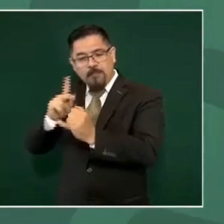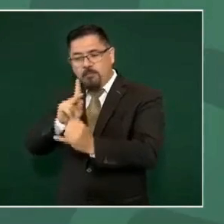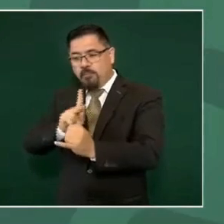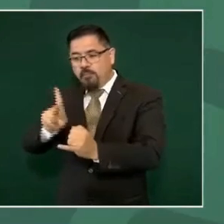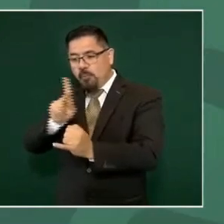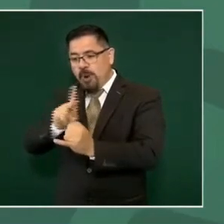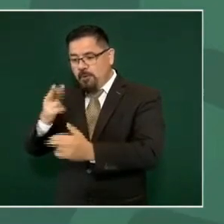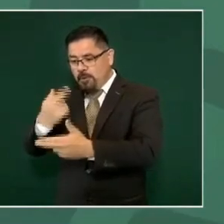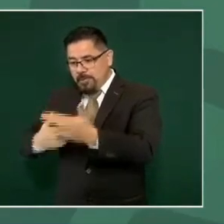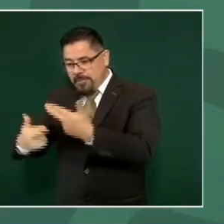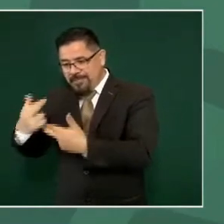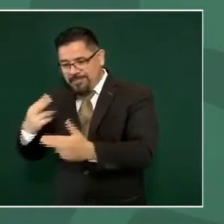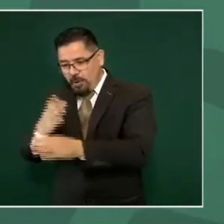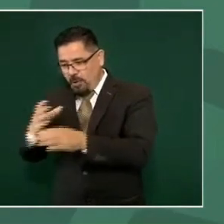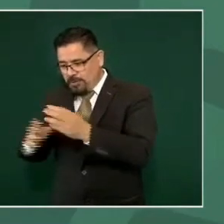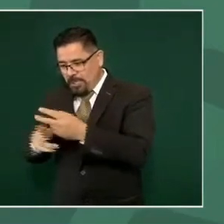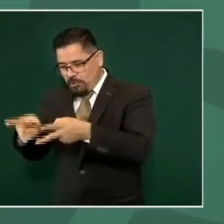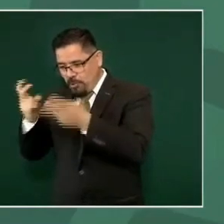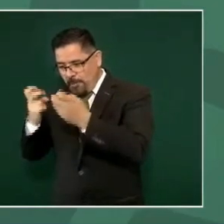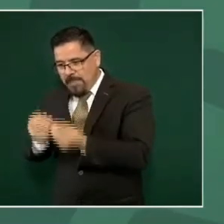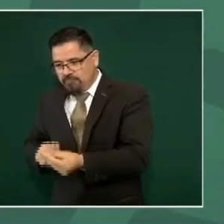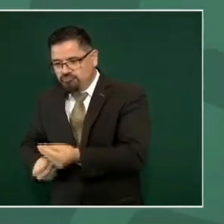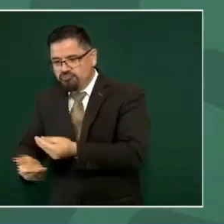señor Ancira.